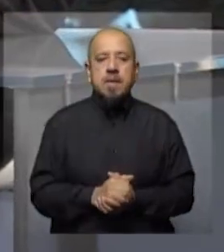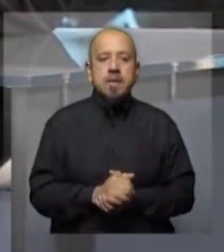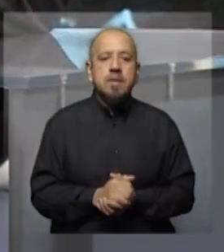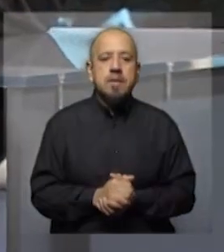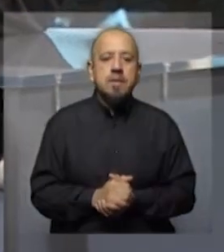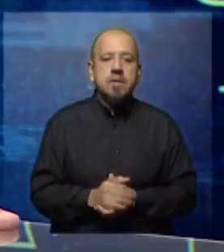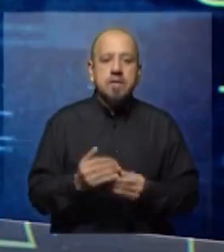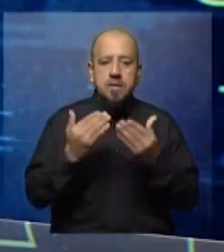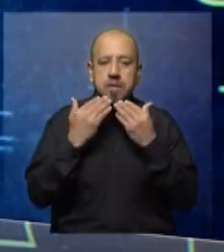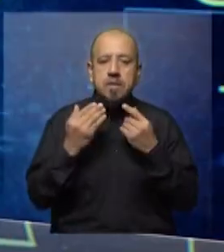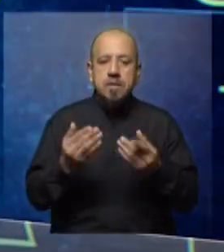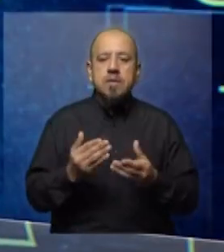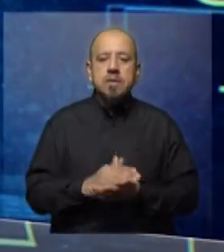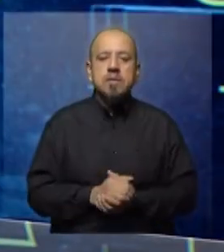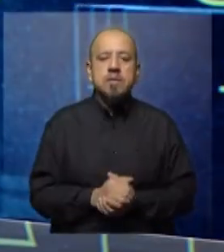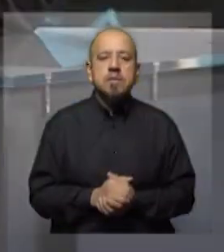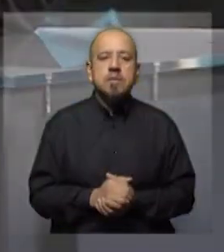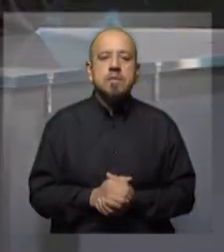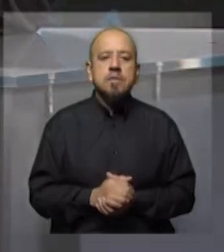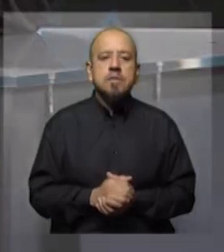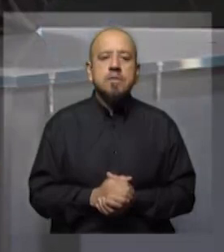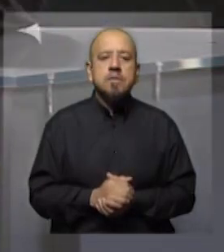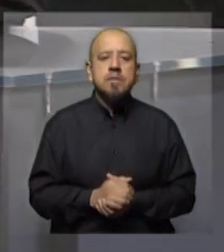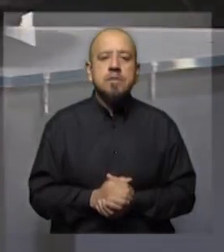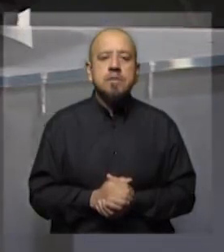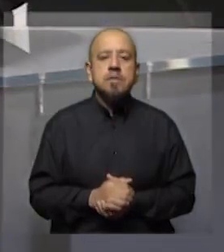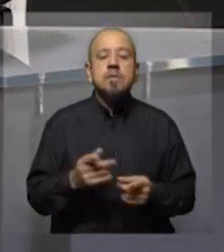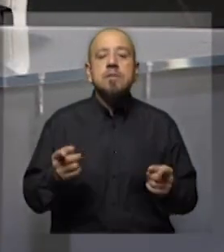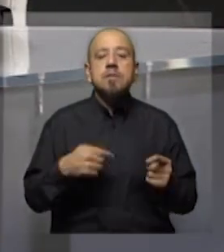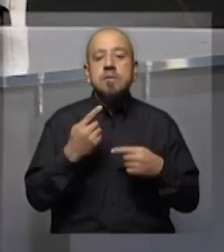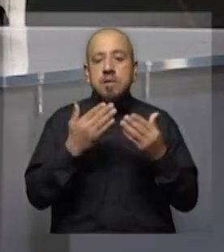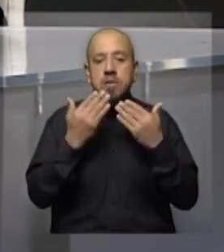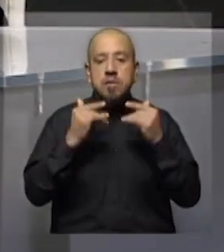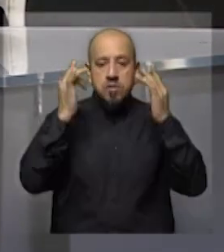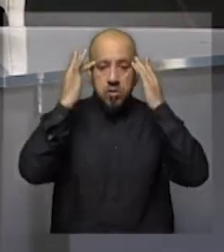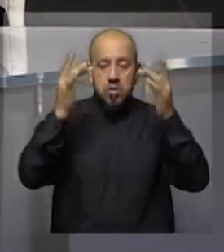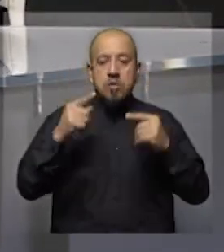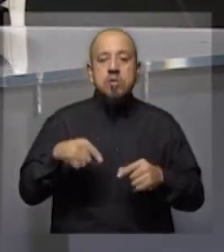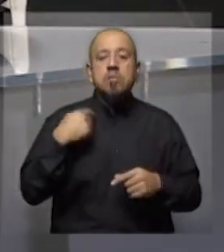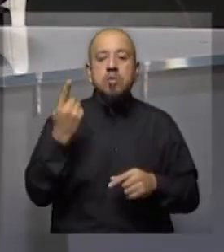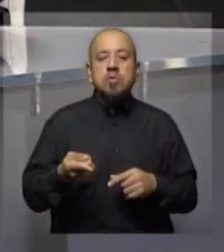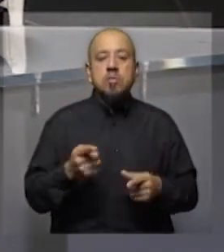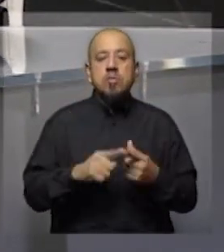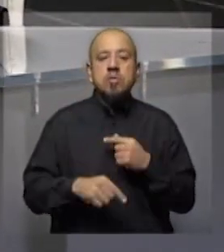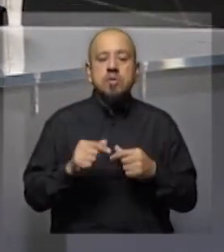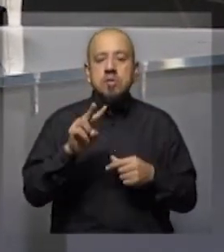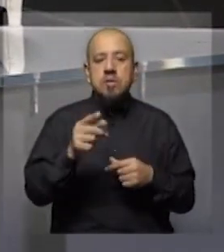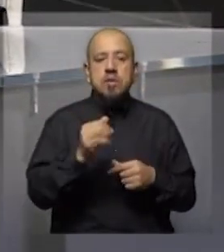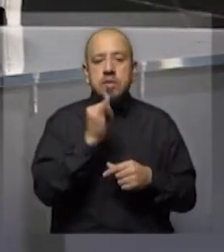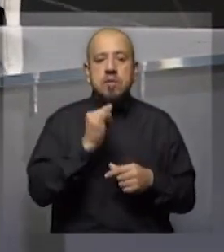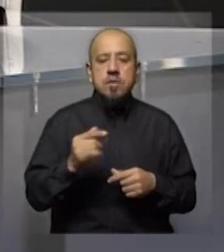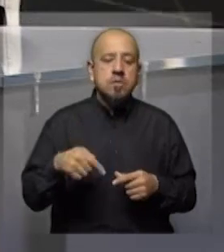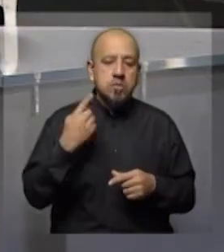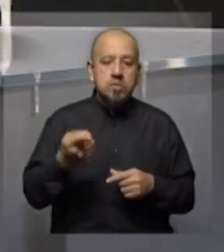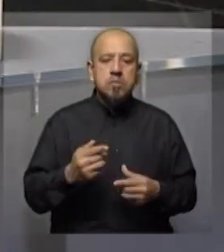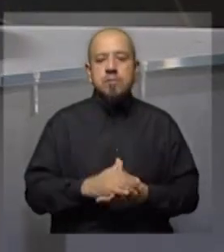Muchísimas gracias lo dicho hace un rato hablamos de Educación en el último bloque del primer capítulo de vas Ferreira en